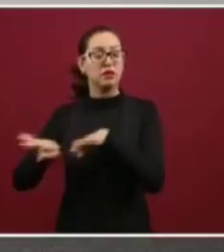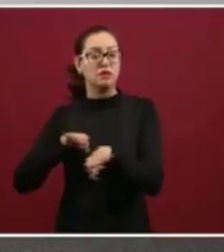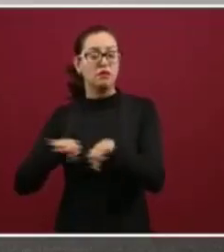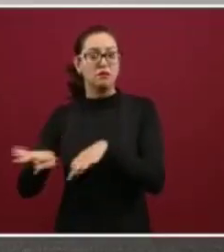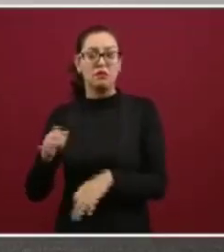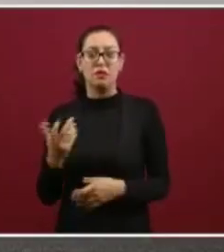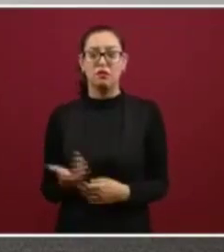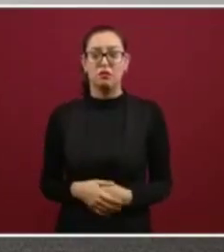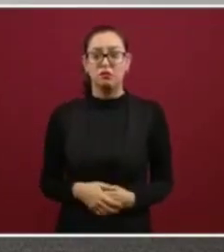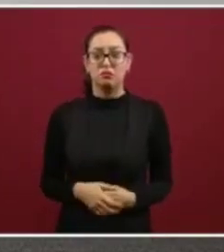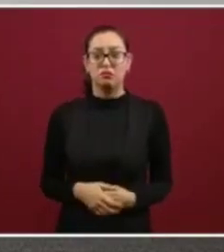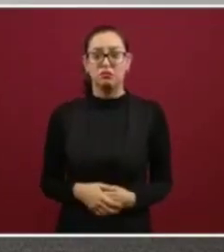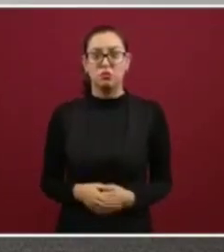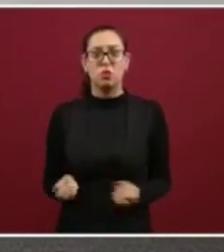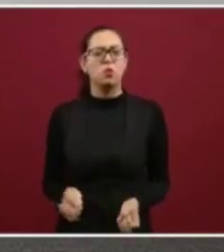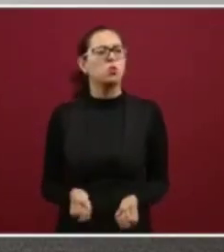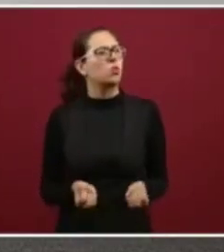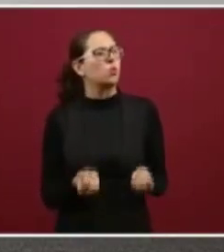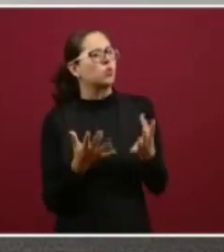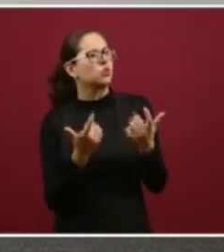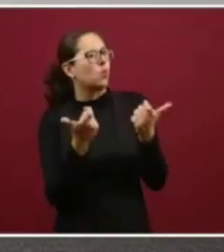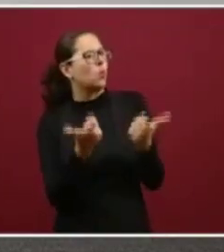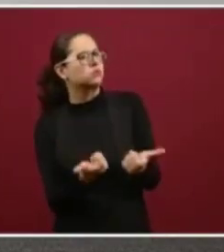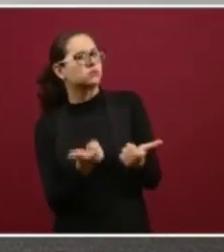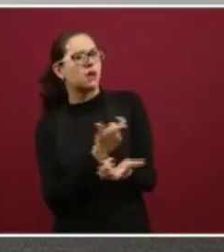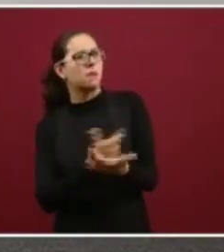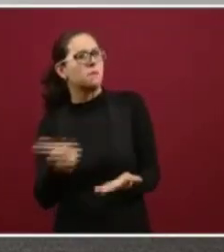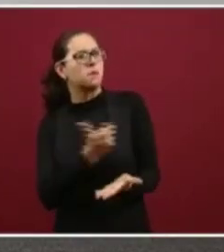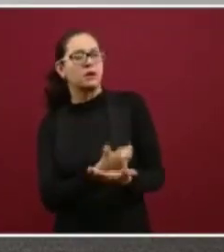no tengo las cuentas